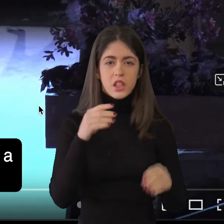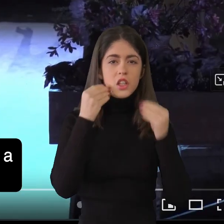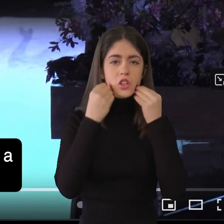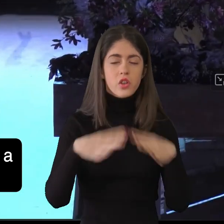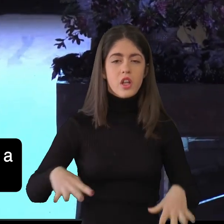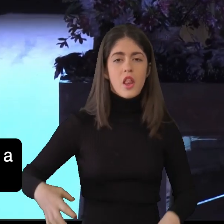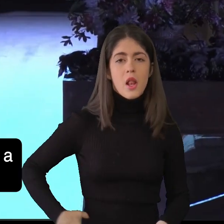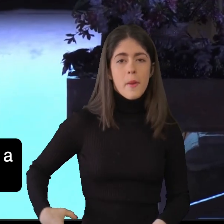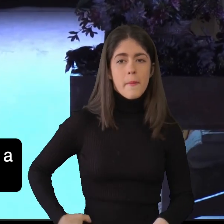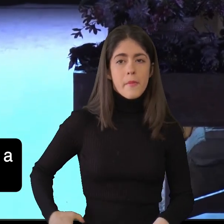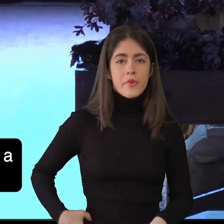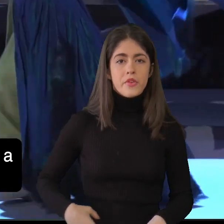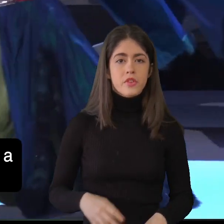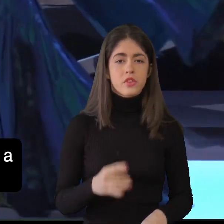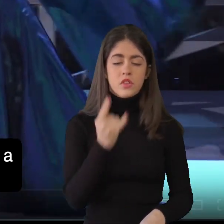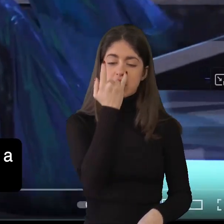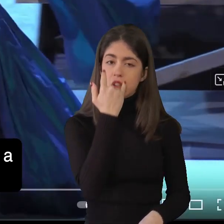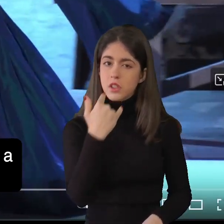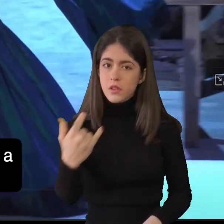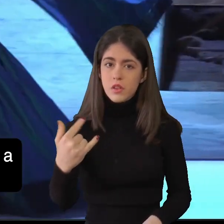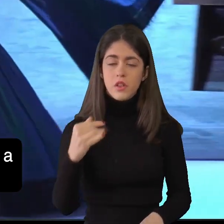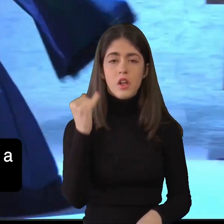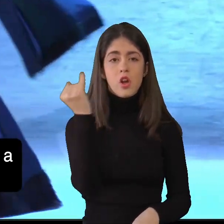aproximar este drama bíblico a la actualidad.